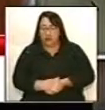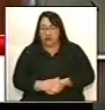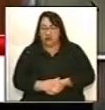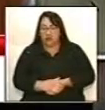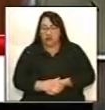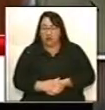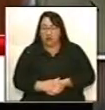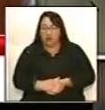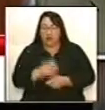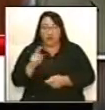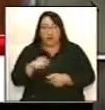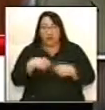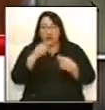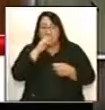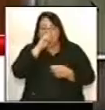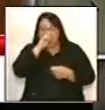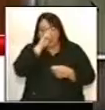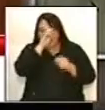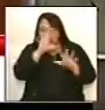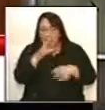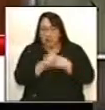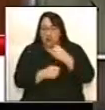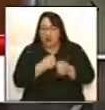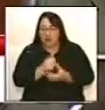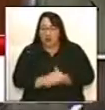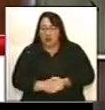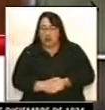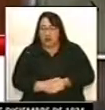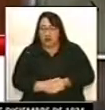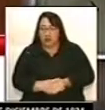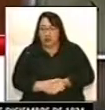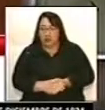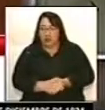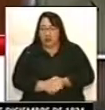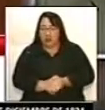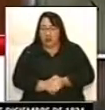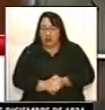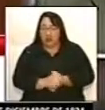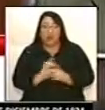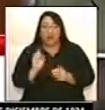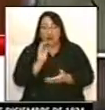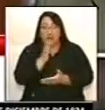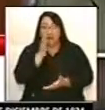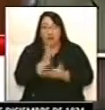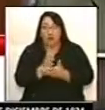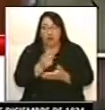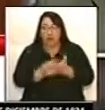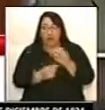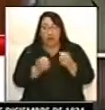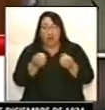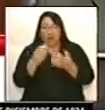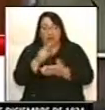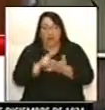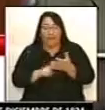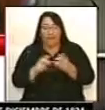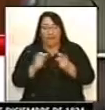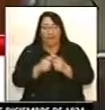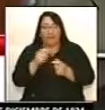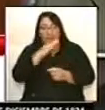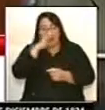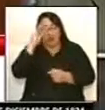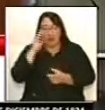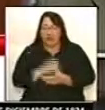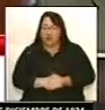ley, se le da 10 años. Pero el problema de lo que acaba de leer el congresista Carlos